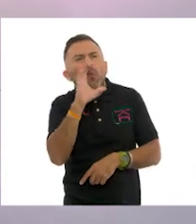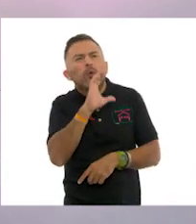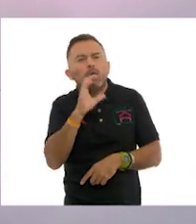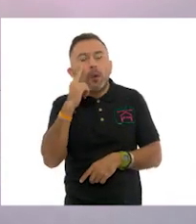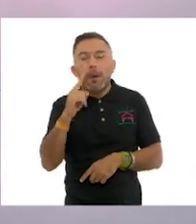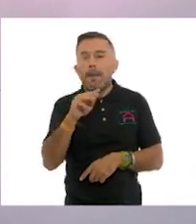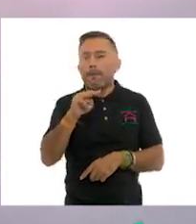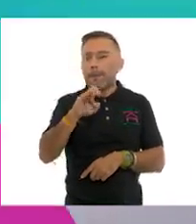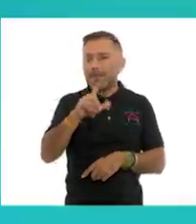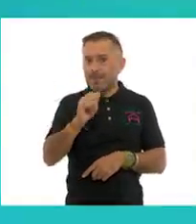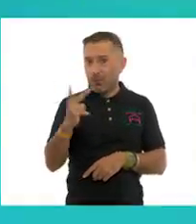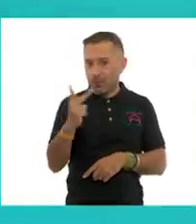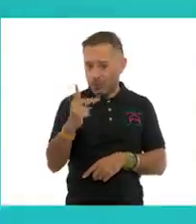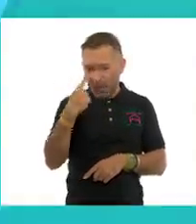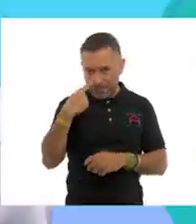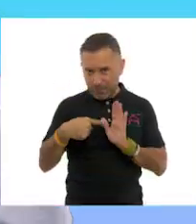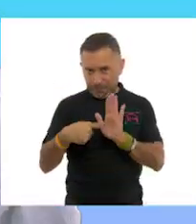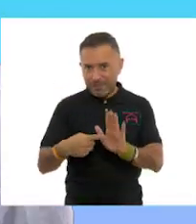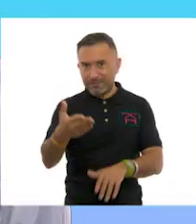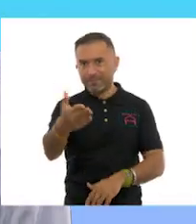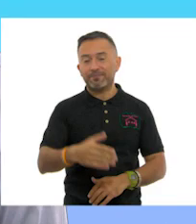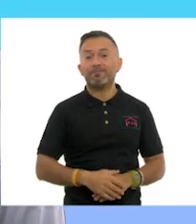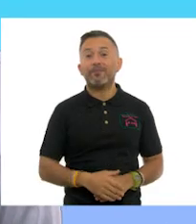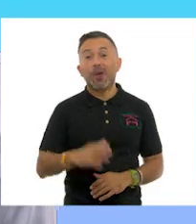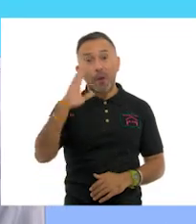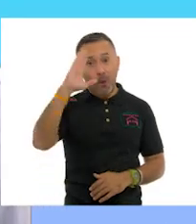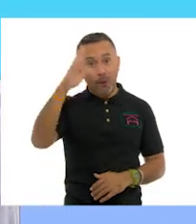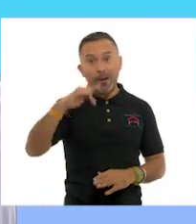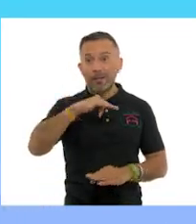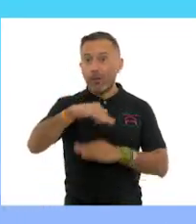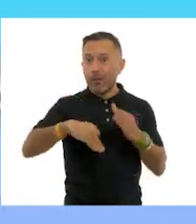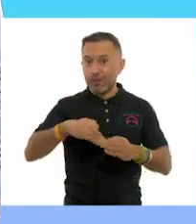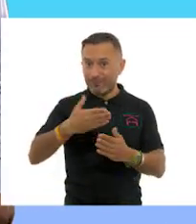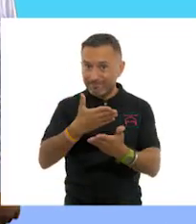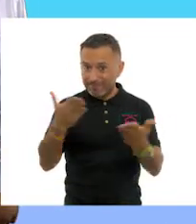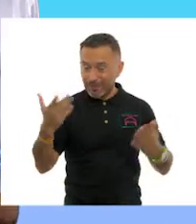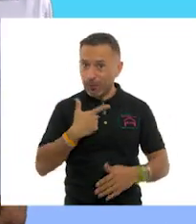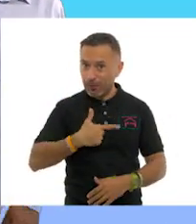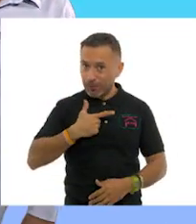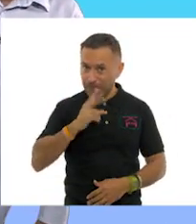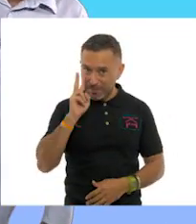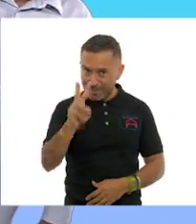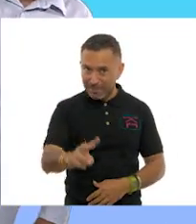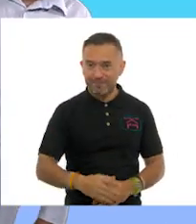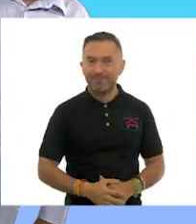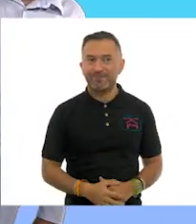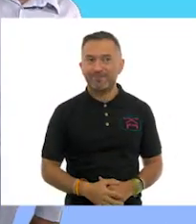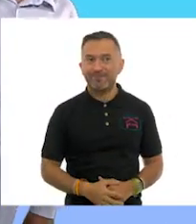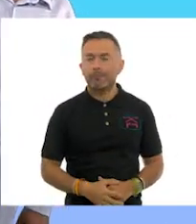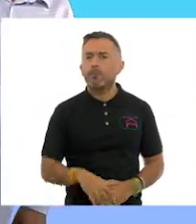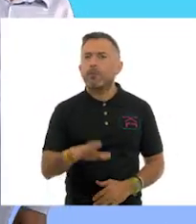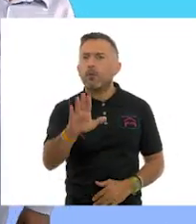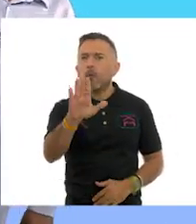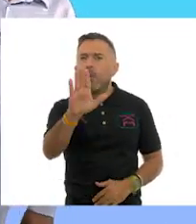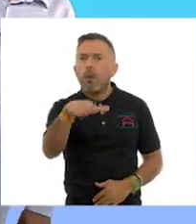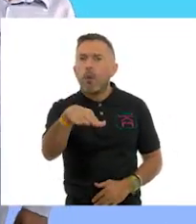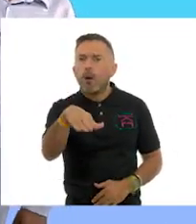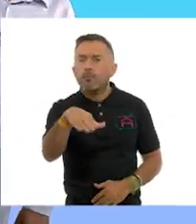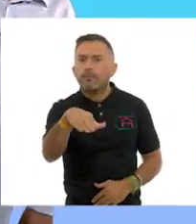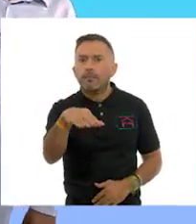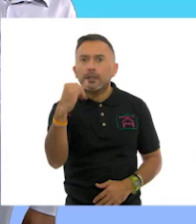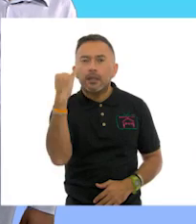David. Adelante. Hola a todos. Qué gusto de verlos. Oigan, ¿se imaginan a